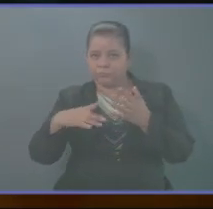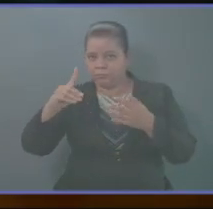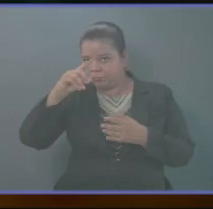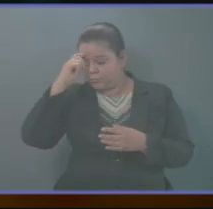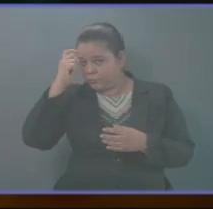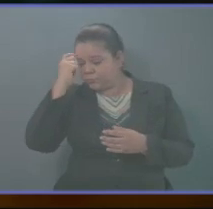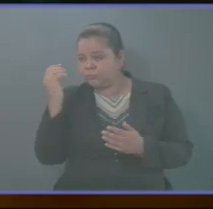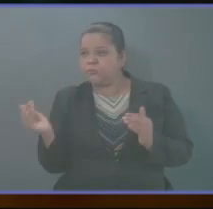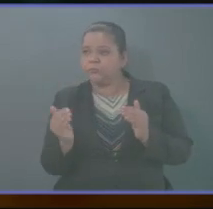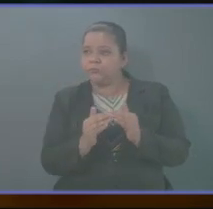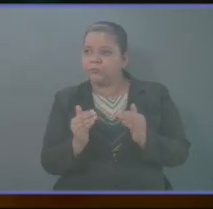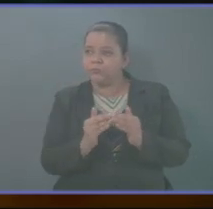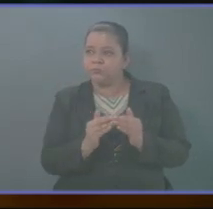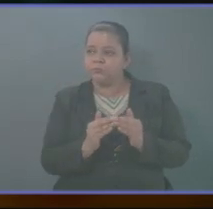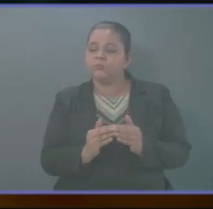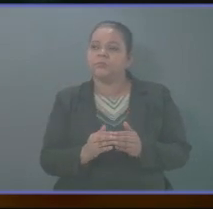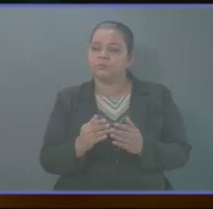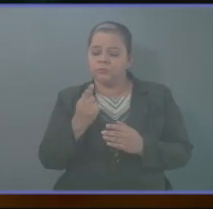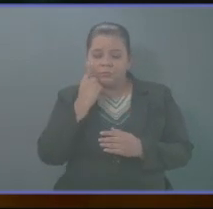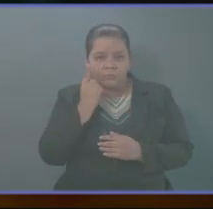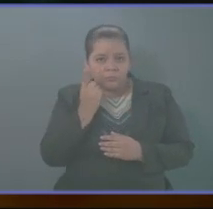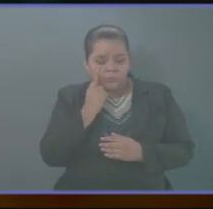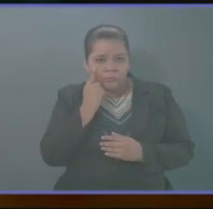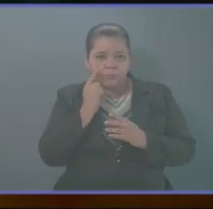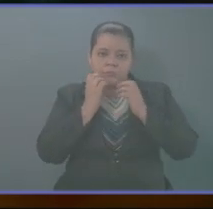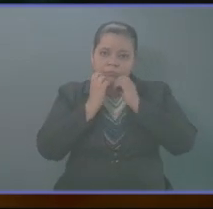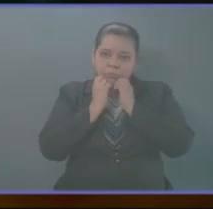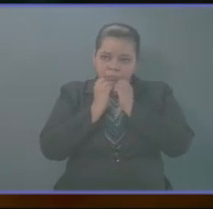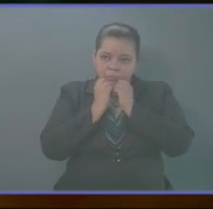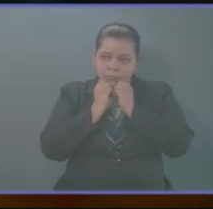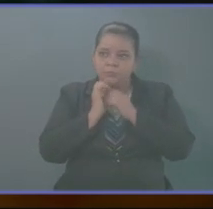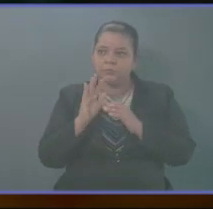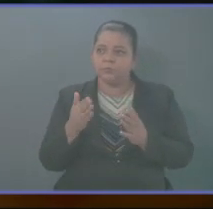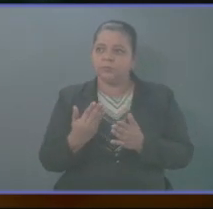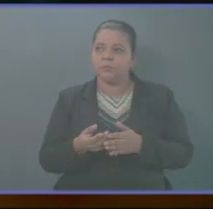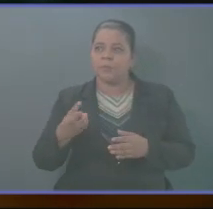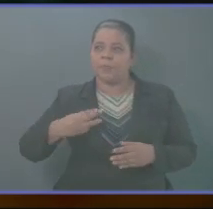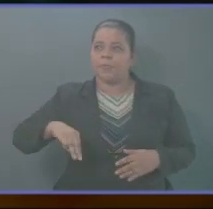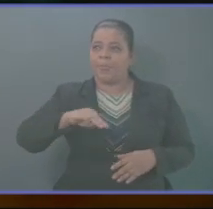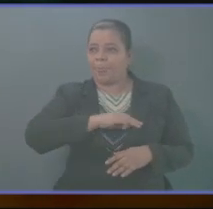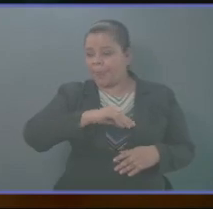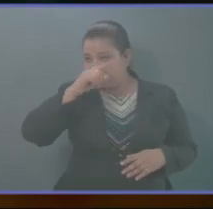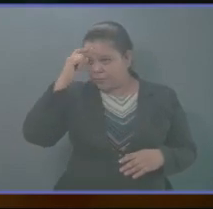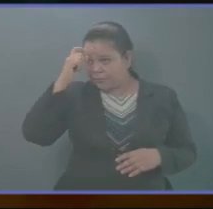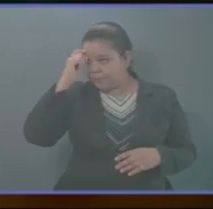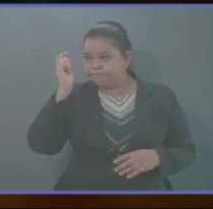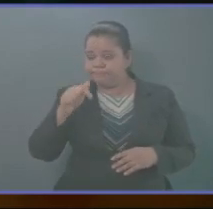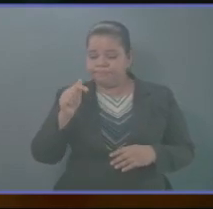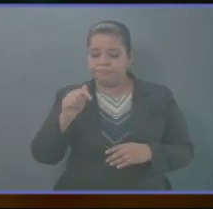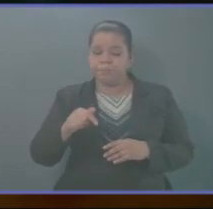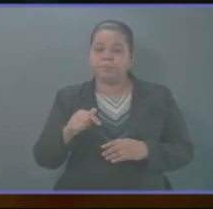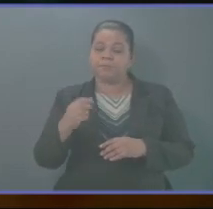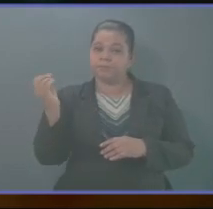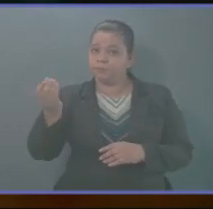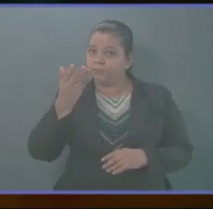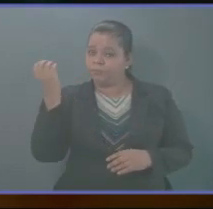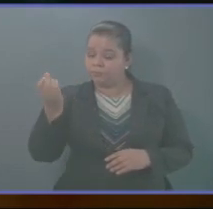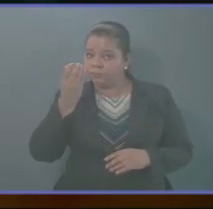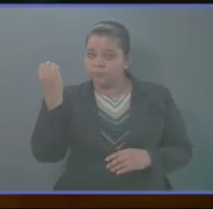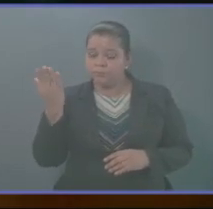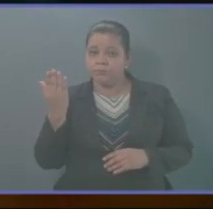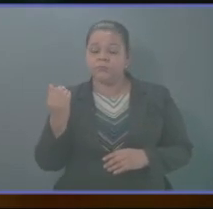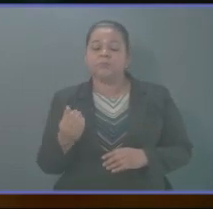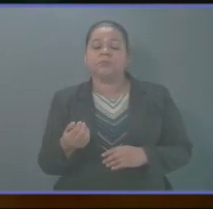también que esté vigilante el Ministerio de Trabajo ante esta emergencia, sobre todo en las